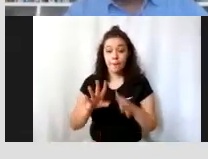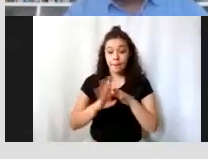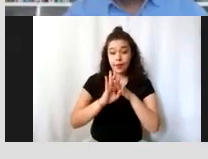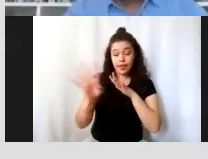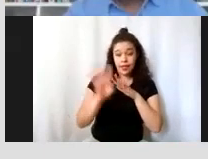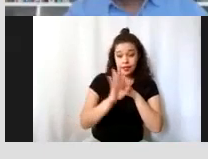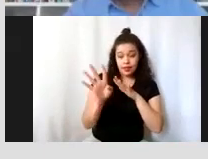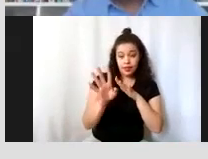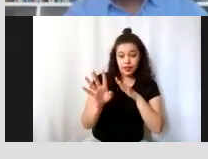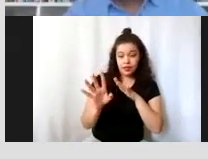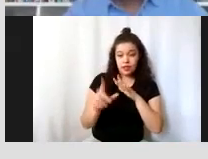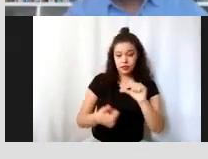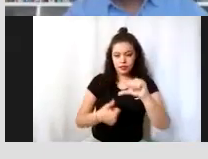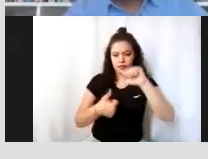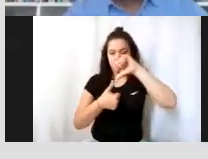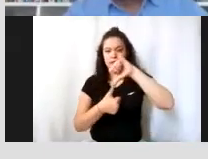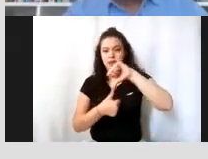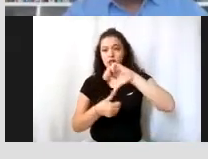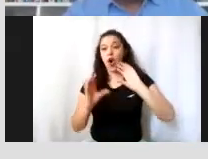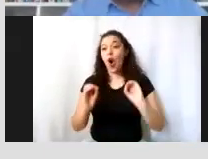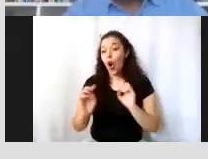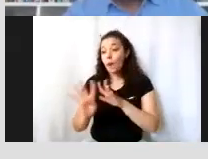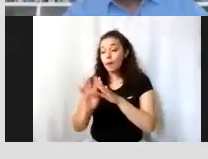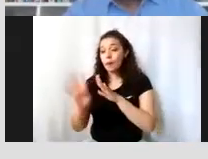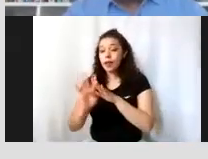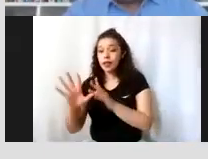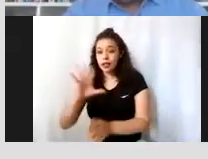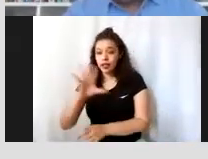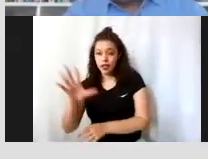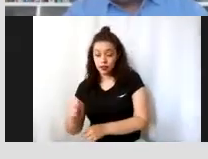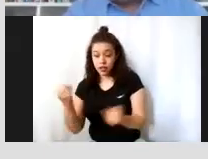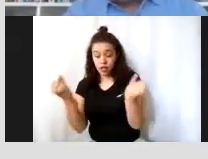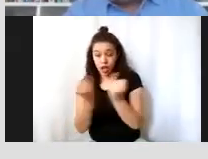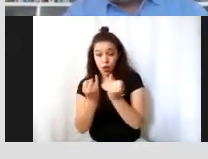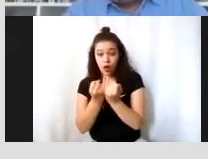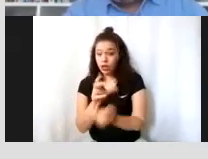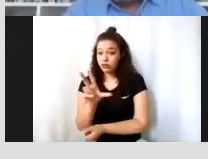país centroamericano a que sea un migrante de un país africano, que